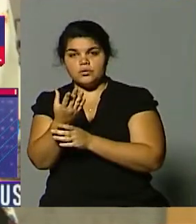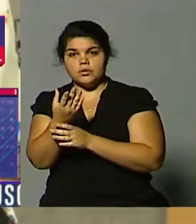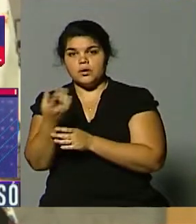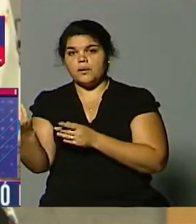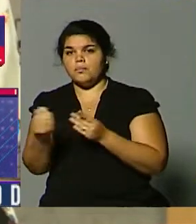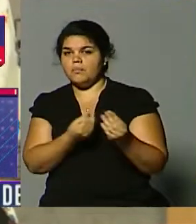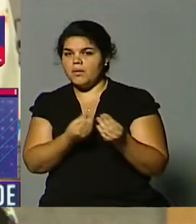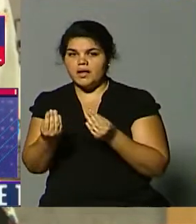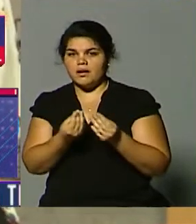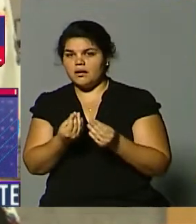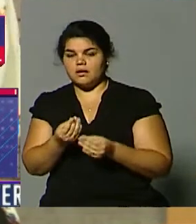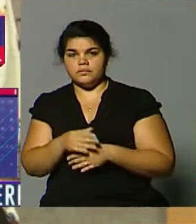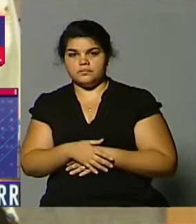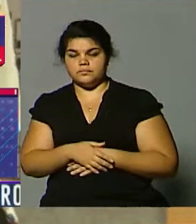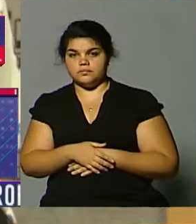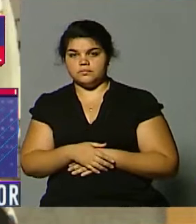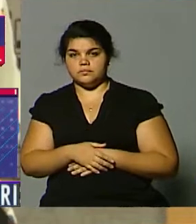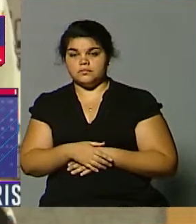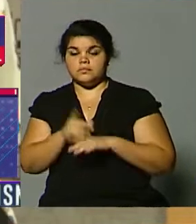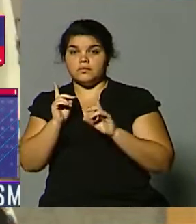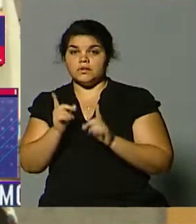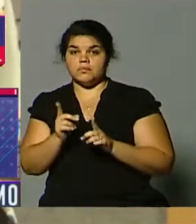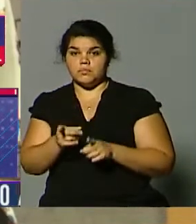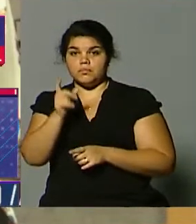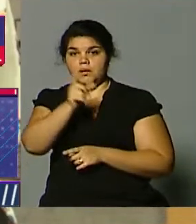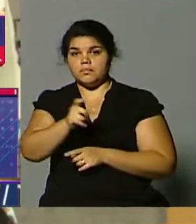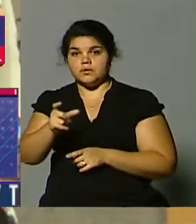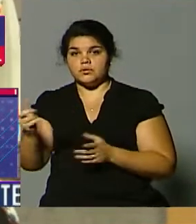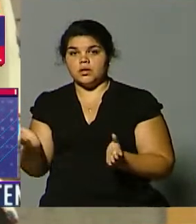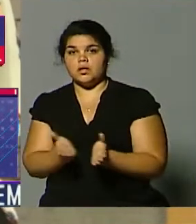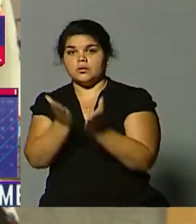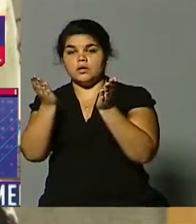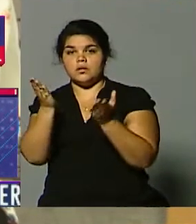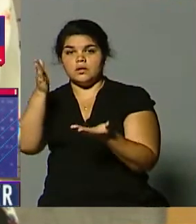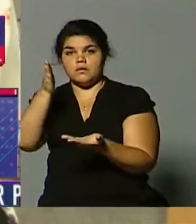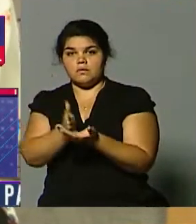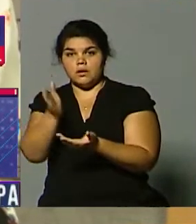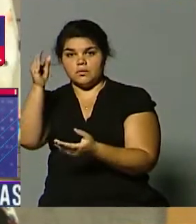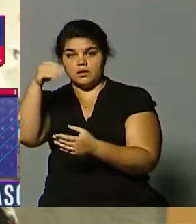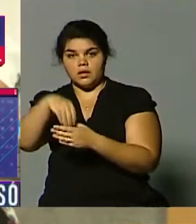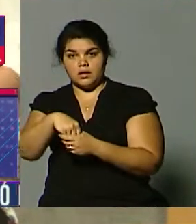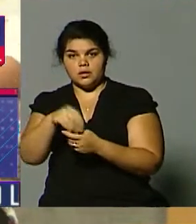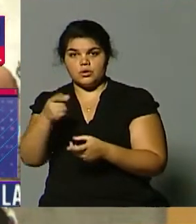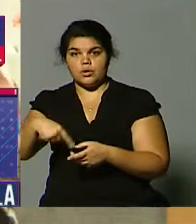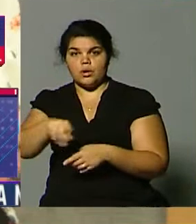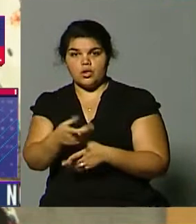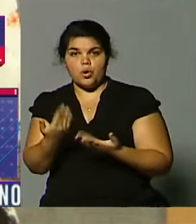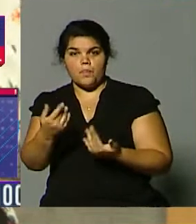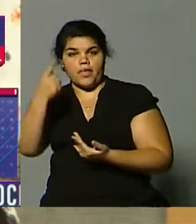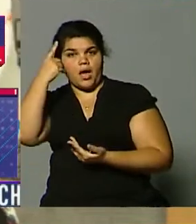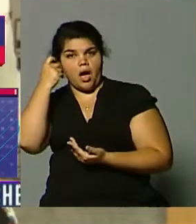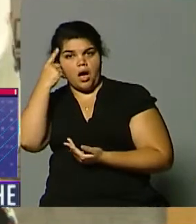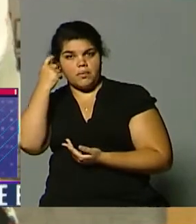para complementar la formación de los estudiantes de la facultad que